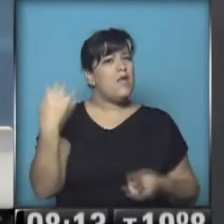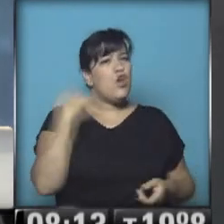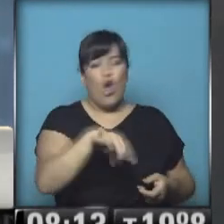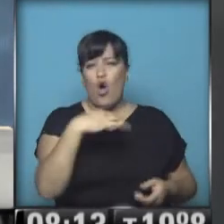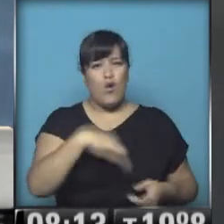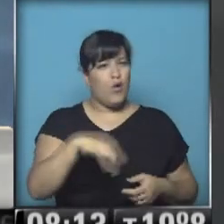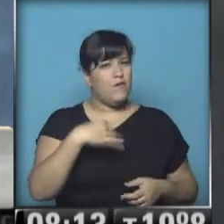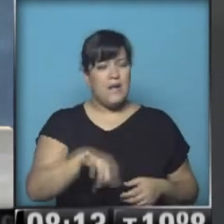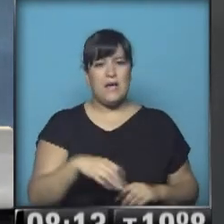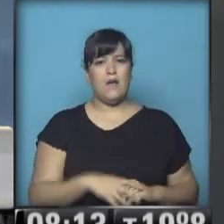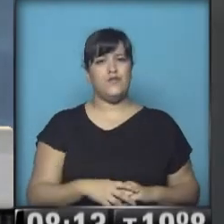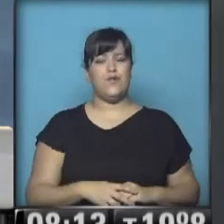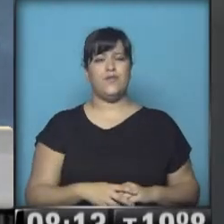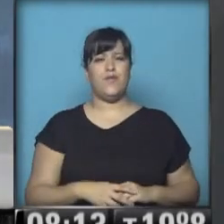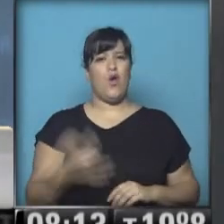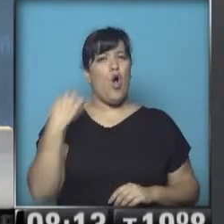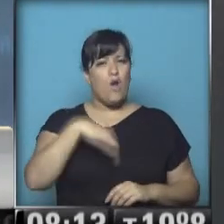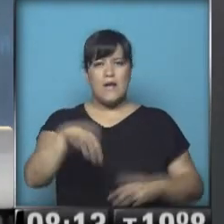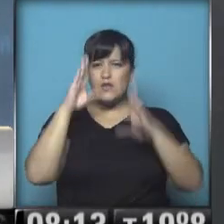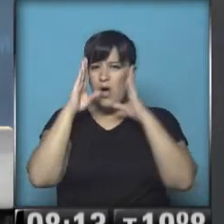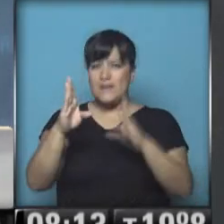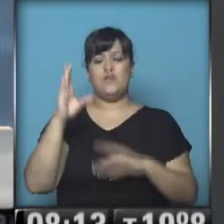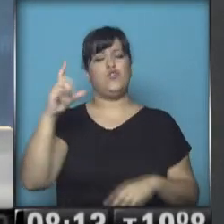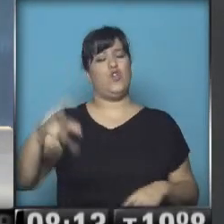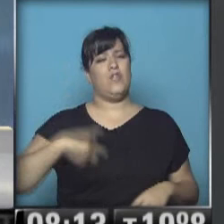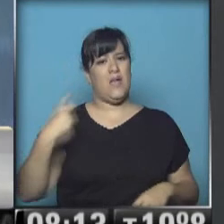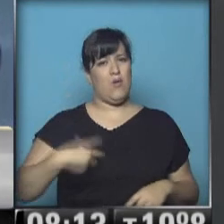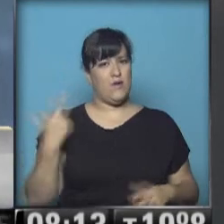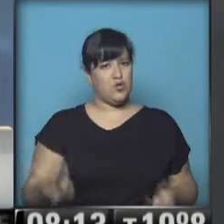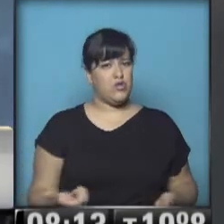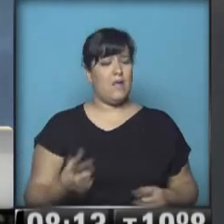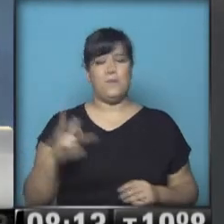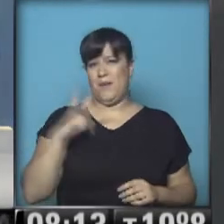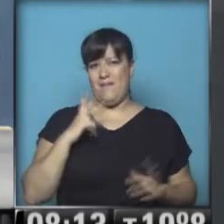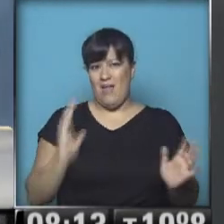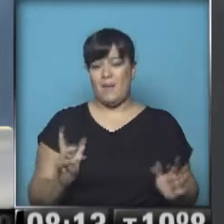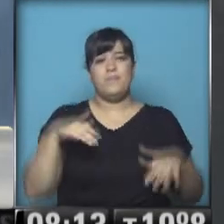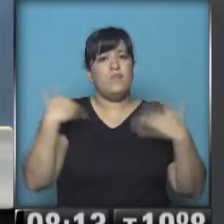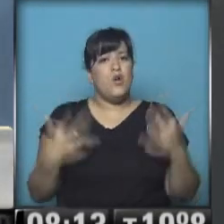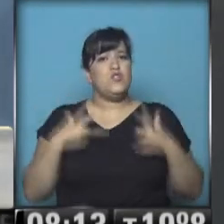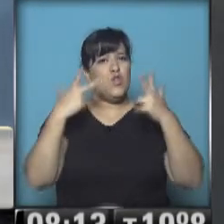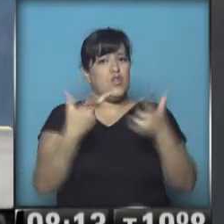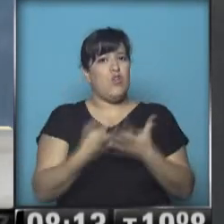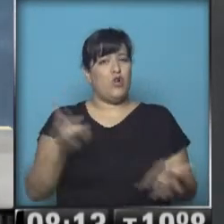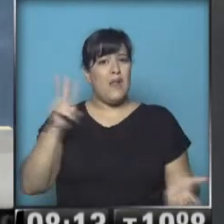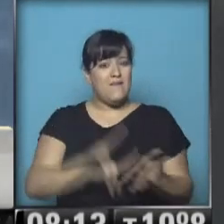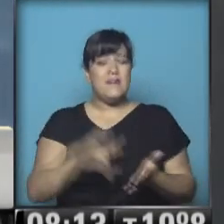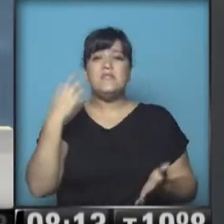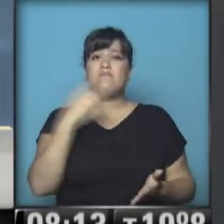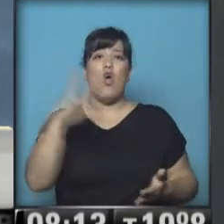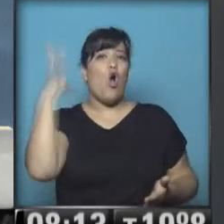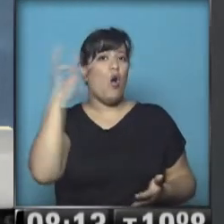de las de la atención de medicina prepaga por lo tanto lo que vuelvo a ratificar es lo que corresponde opinar